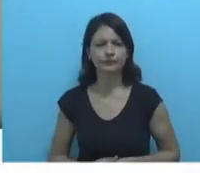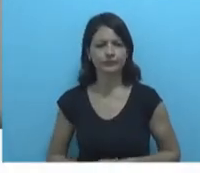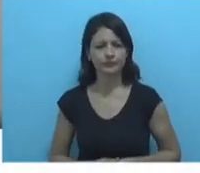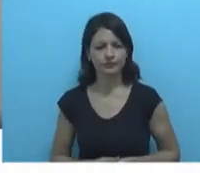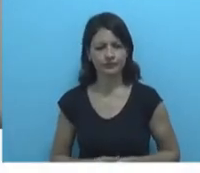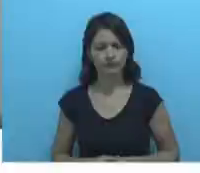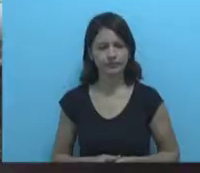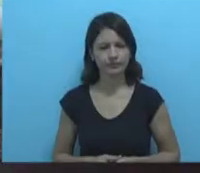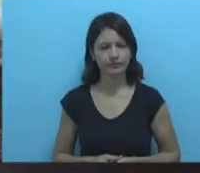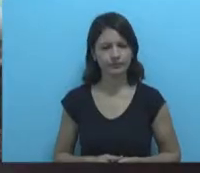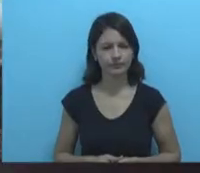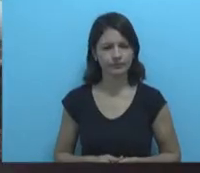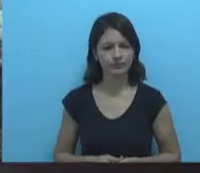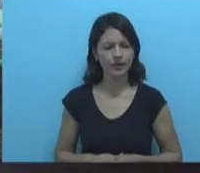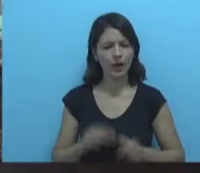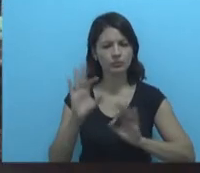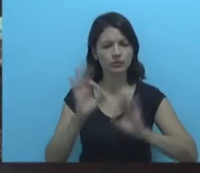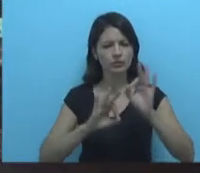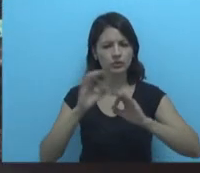Proyecto de comunicación